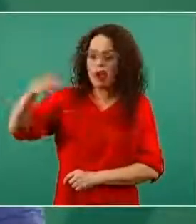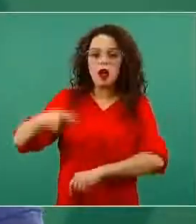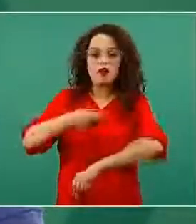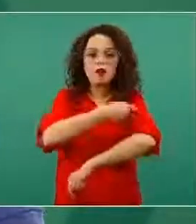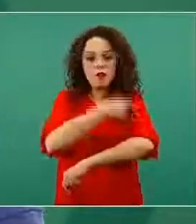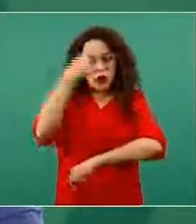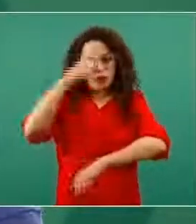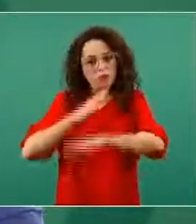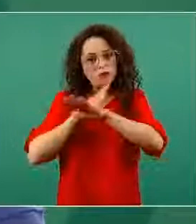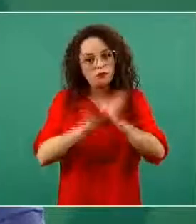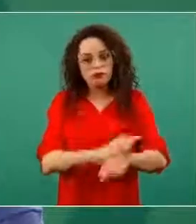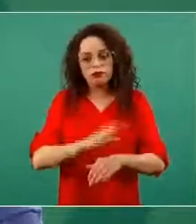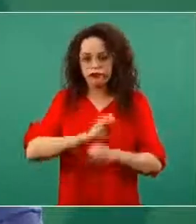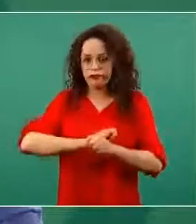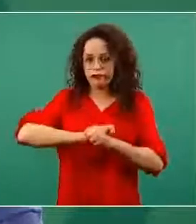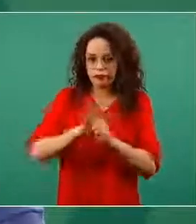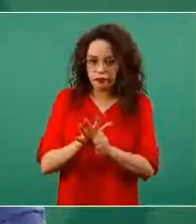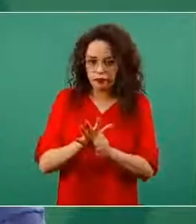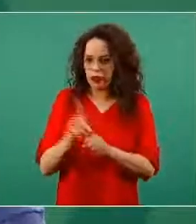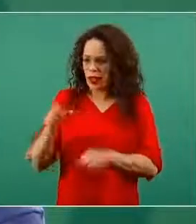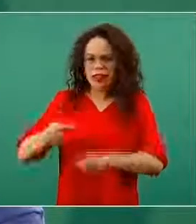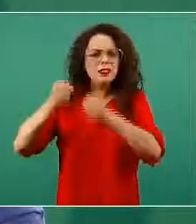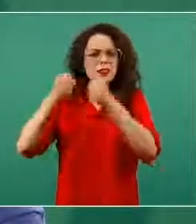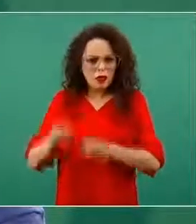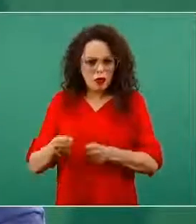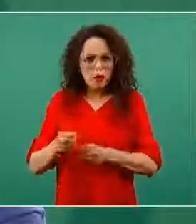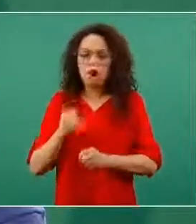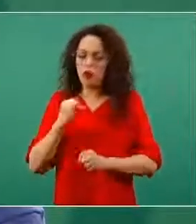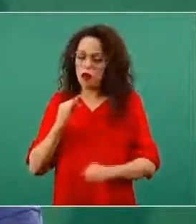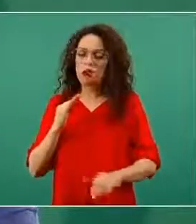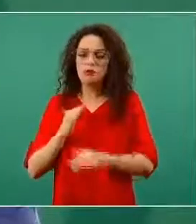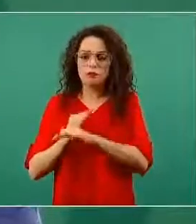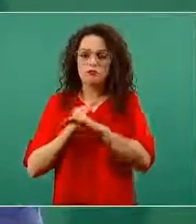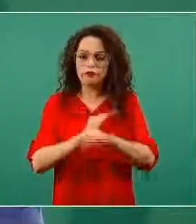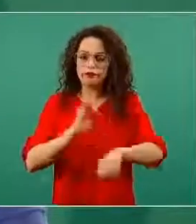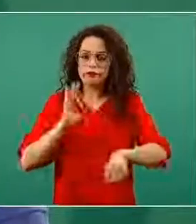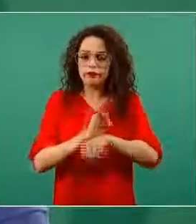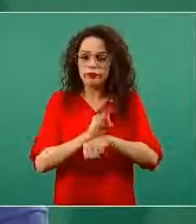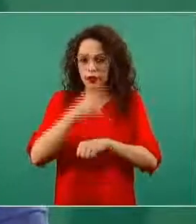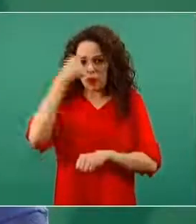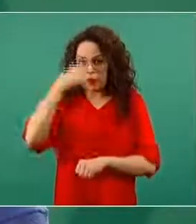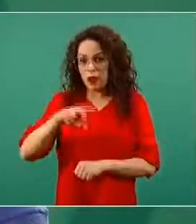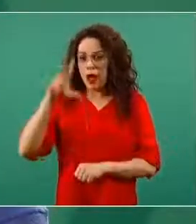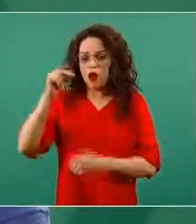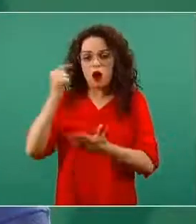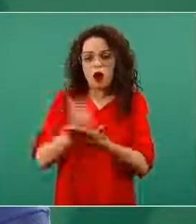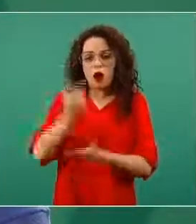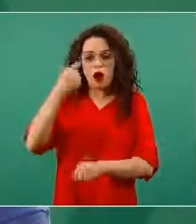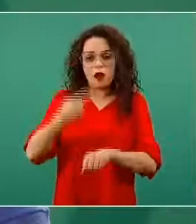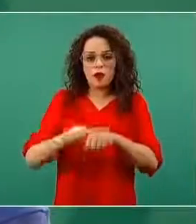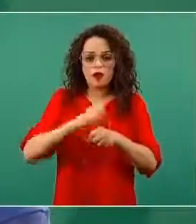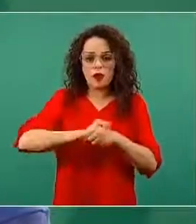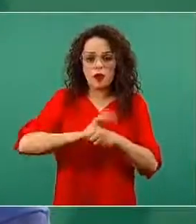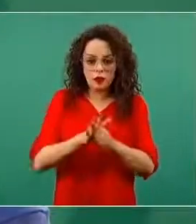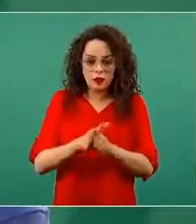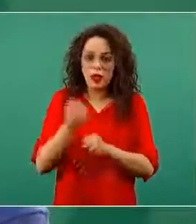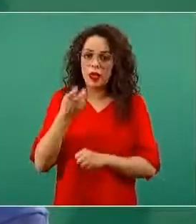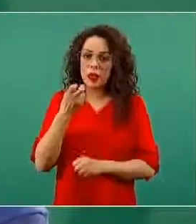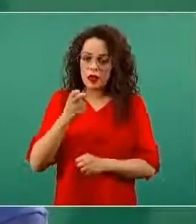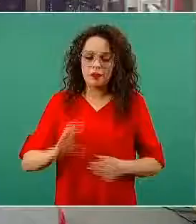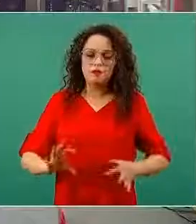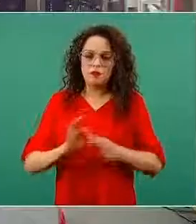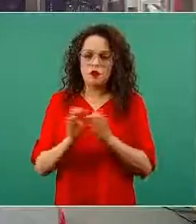una vacuna segura y les va a proteger contra formas graves de COVID y forma parte de la Estrategia Nacional de